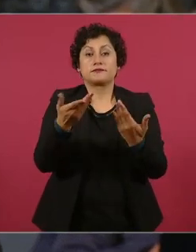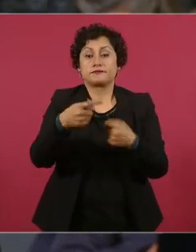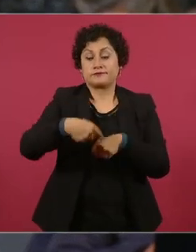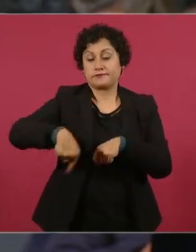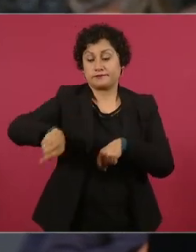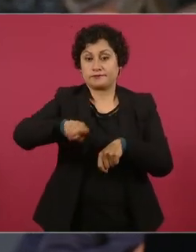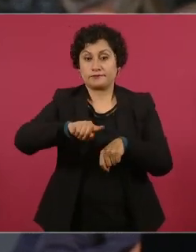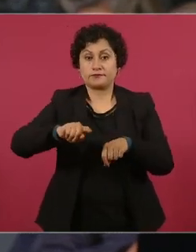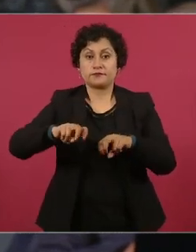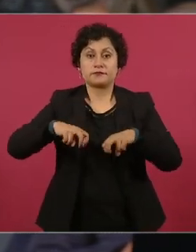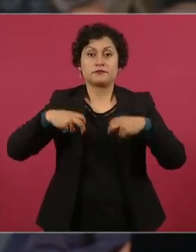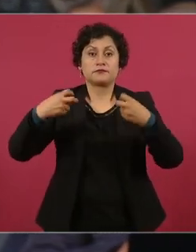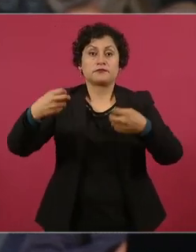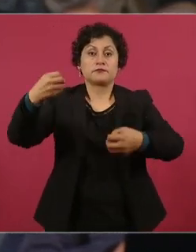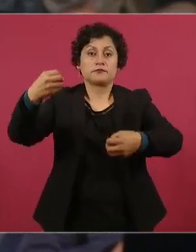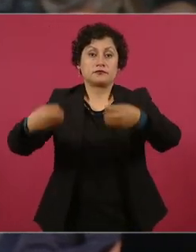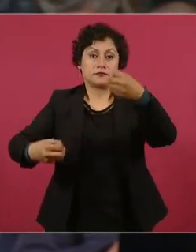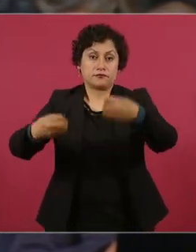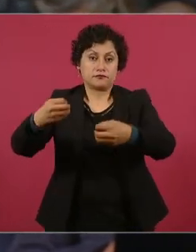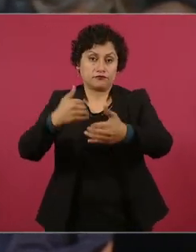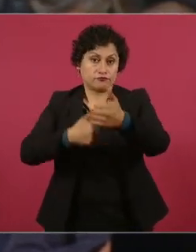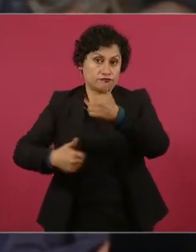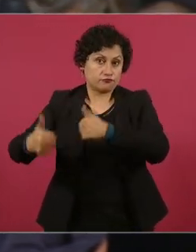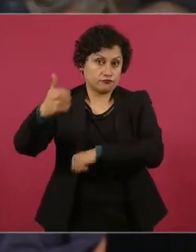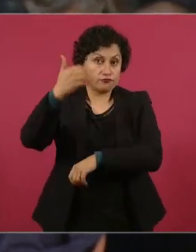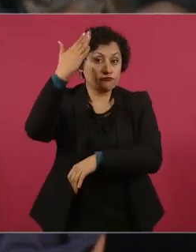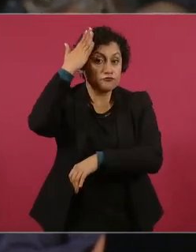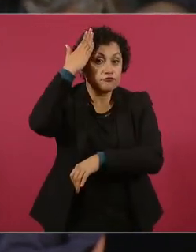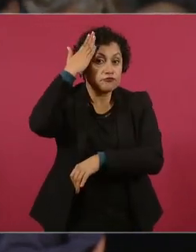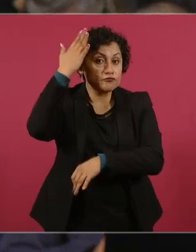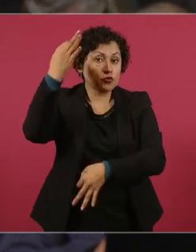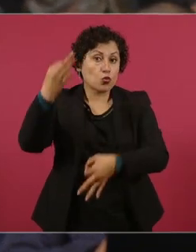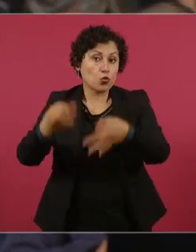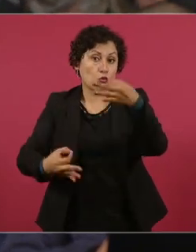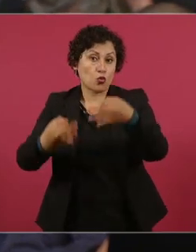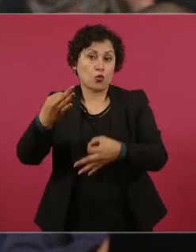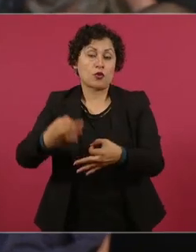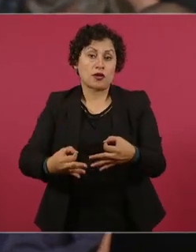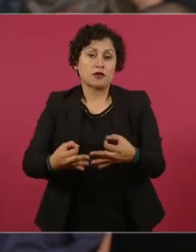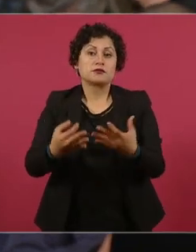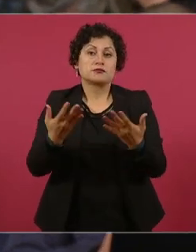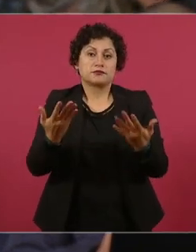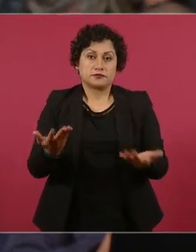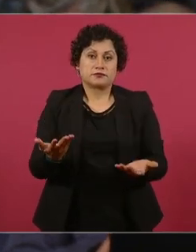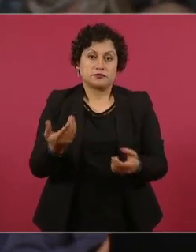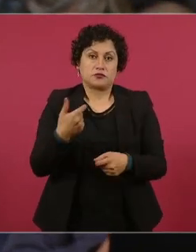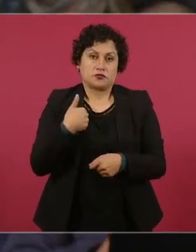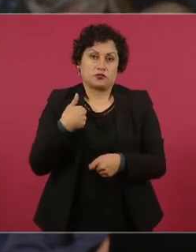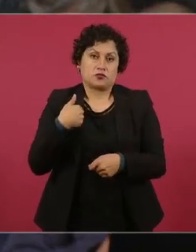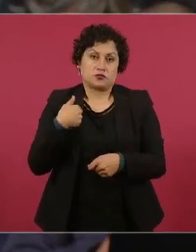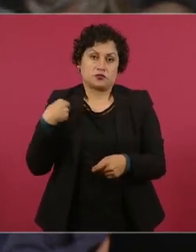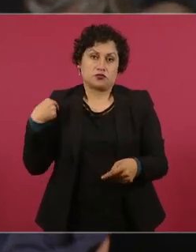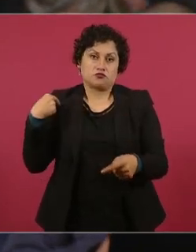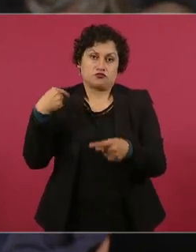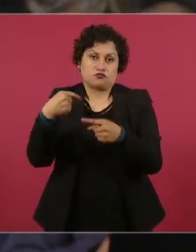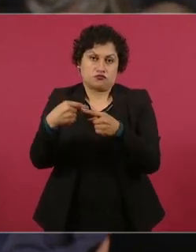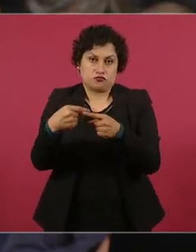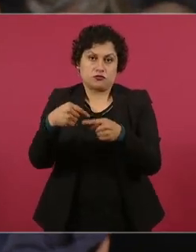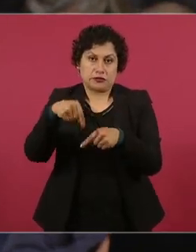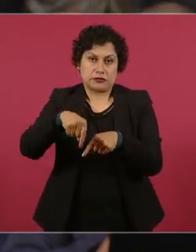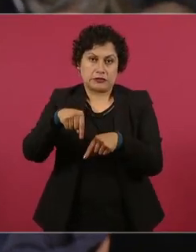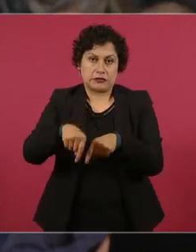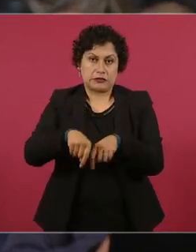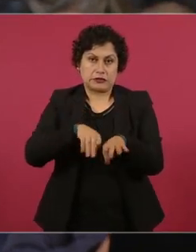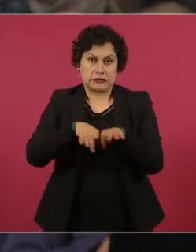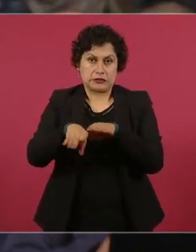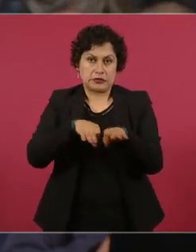jueces pues desde que llevo cubriendo precisamente lo que es el sector de lo que es presidencia, pues nunca